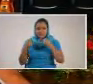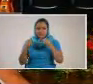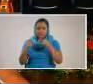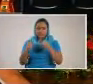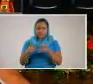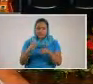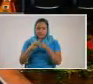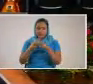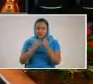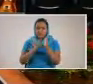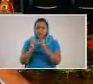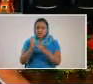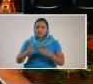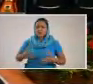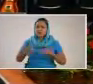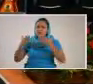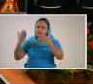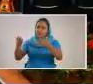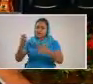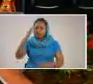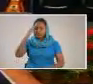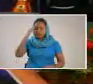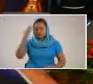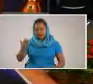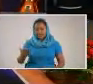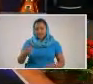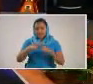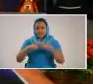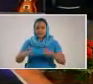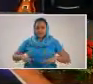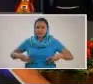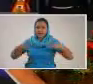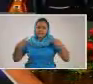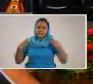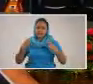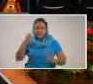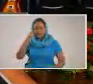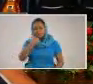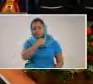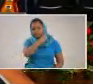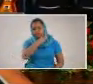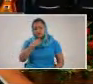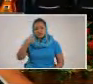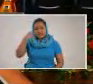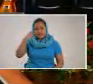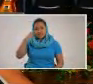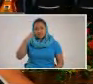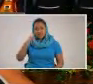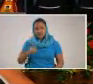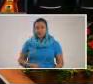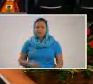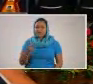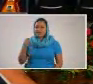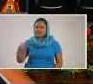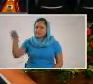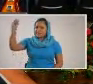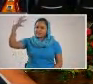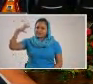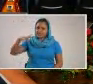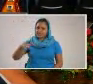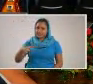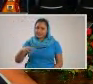nombre de Jesús te damos gracias por la vida del apóstol Sergio Enríquez, a quien bendecimos, a